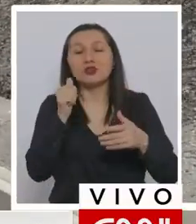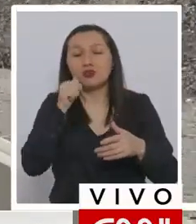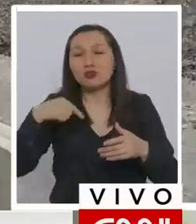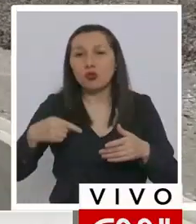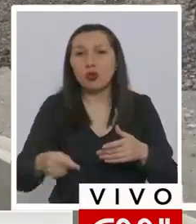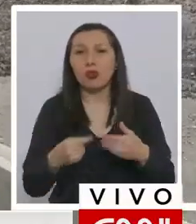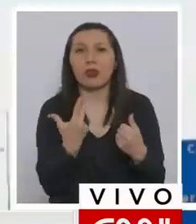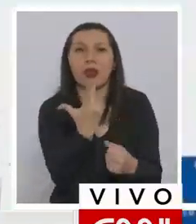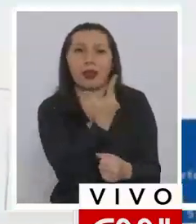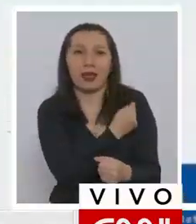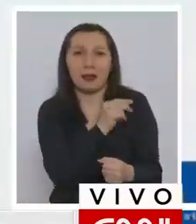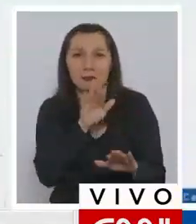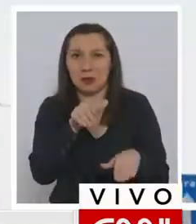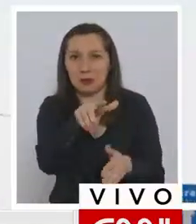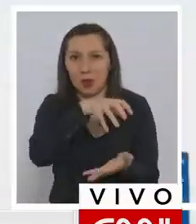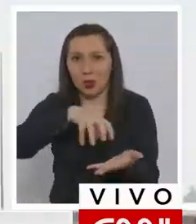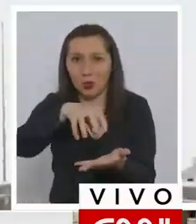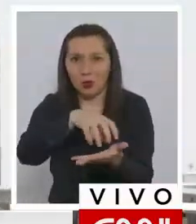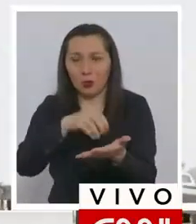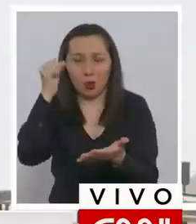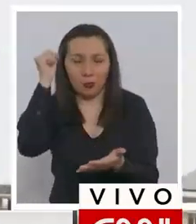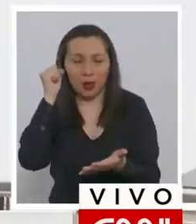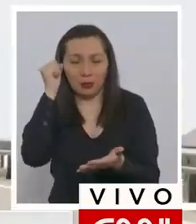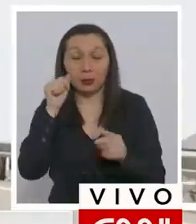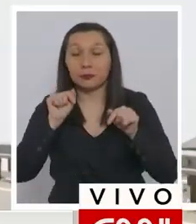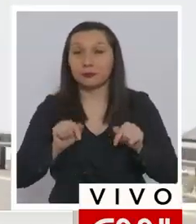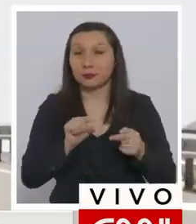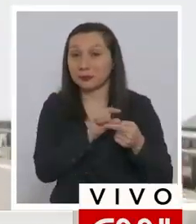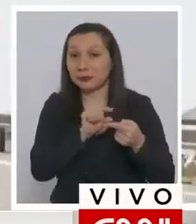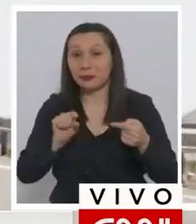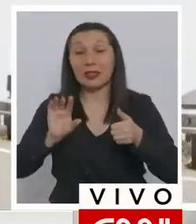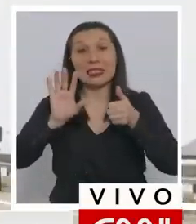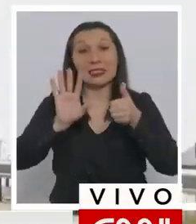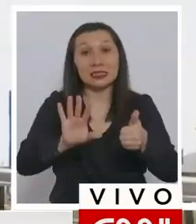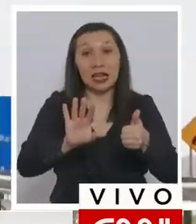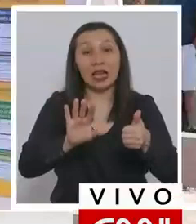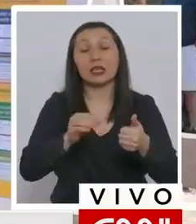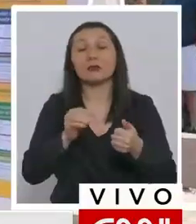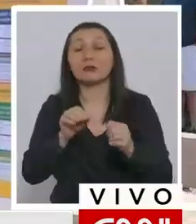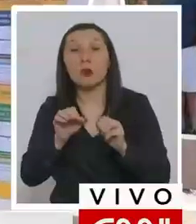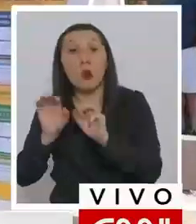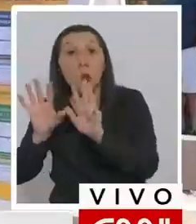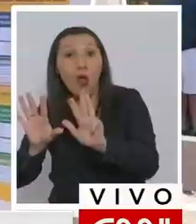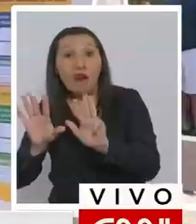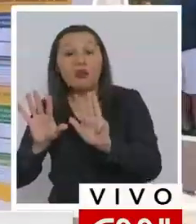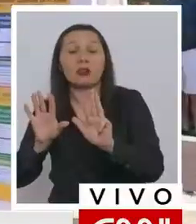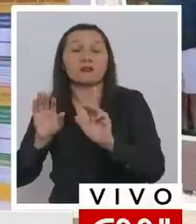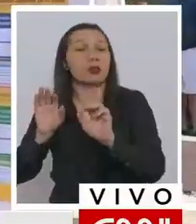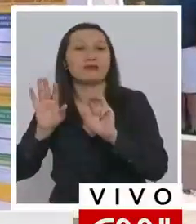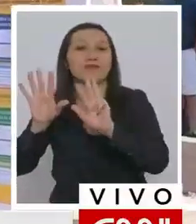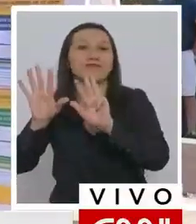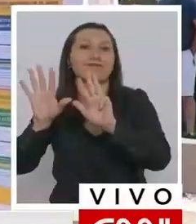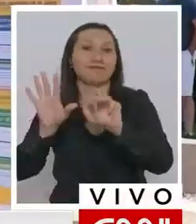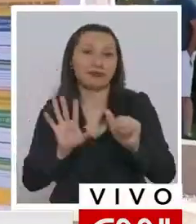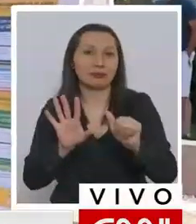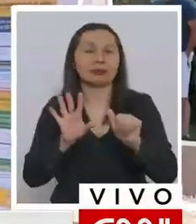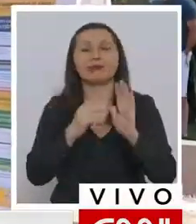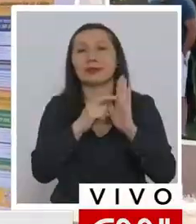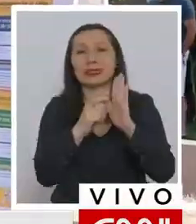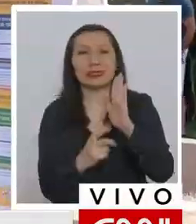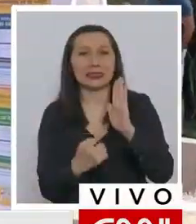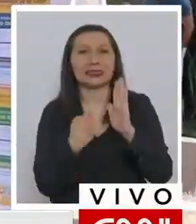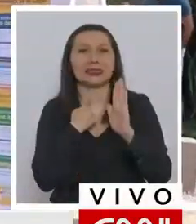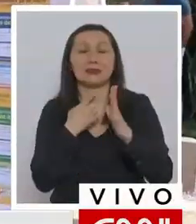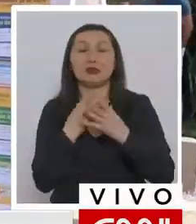años. Es por eso que estamos avanzando y fortaleciendo la campaña de vacunación con la dosis de refuerzo, sobre todo en los mayores de 45